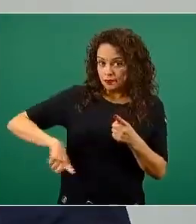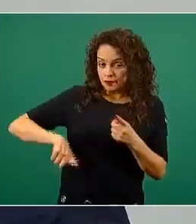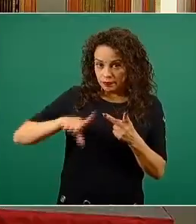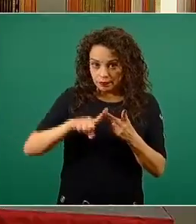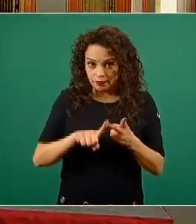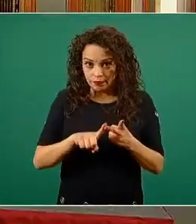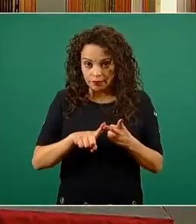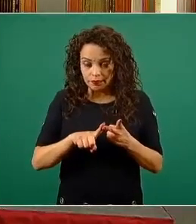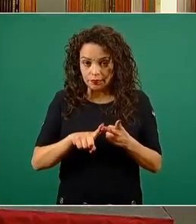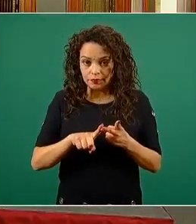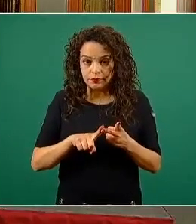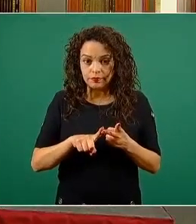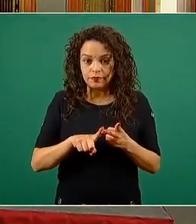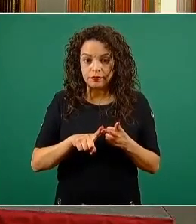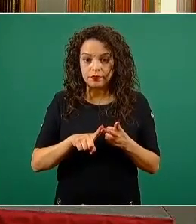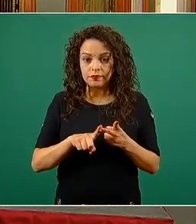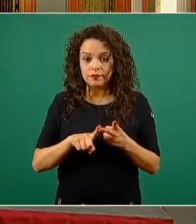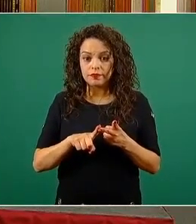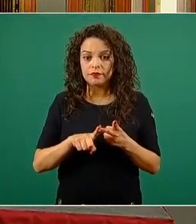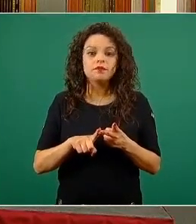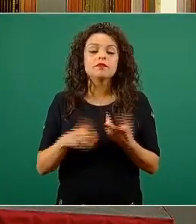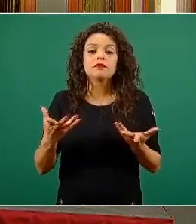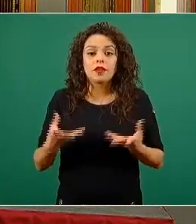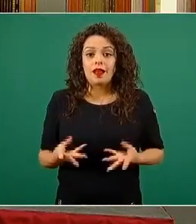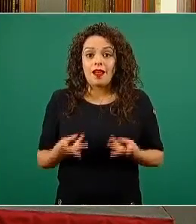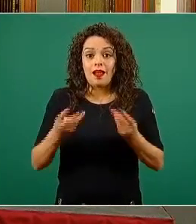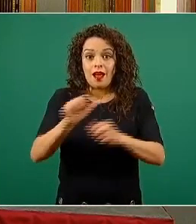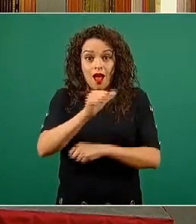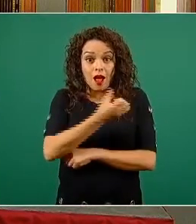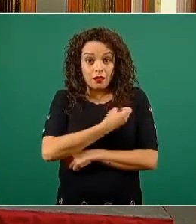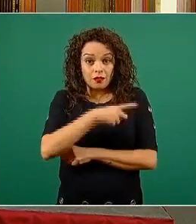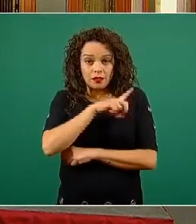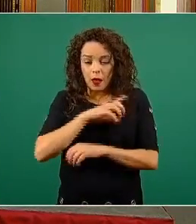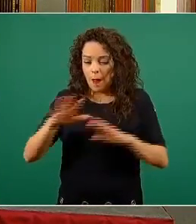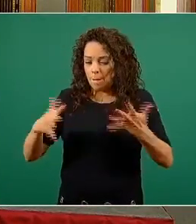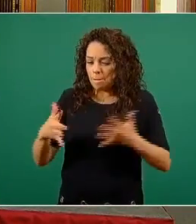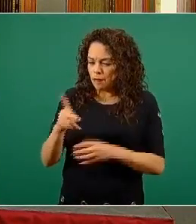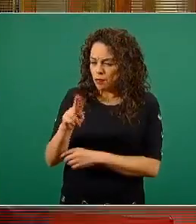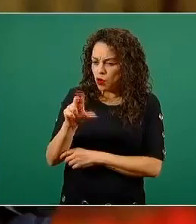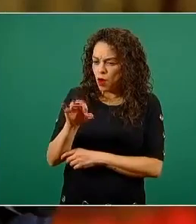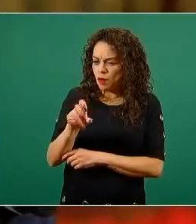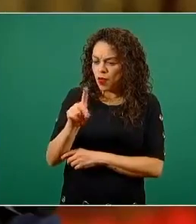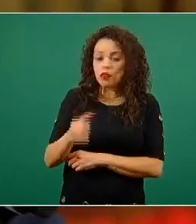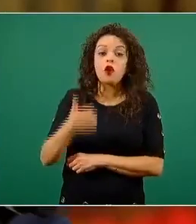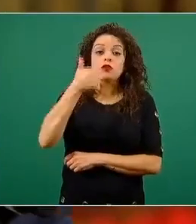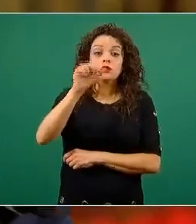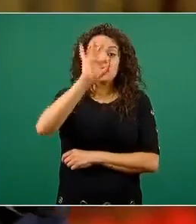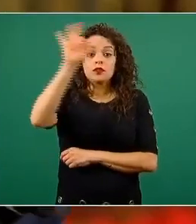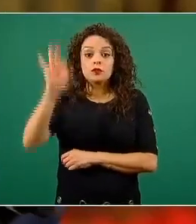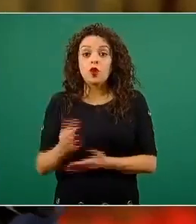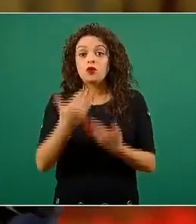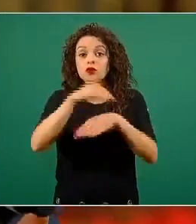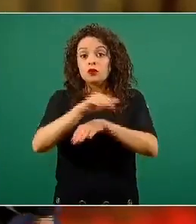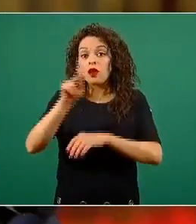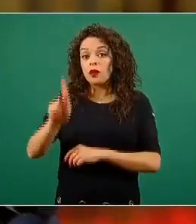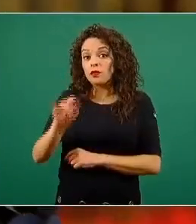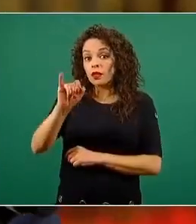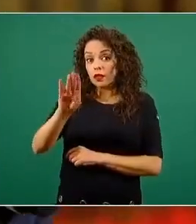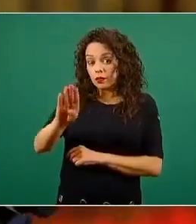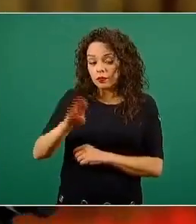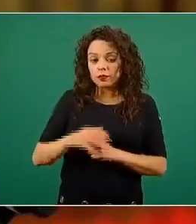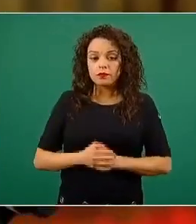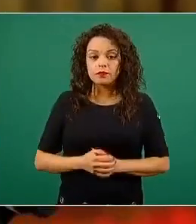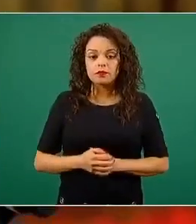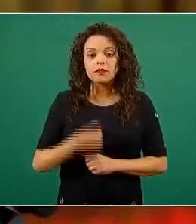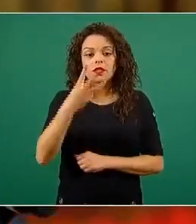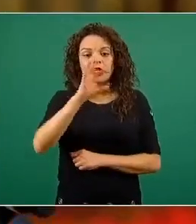El promedio de gasto en salud es de 6% sobre el Producto Interno Bruto, 3% más o menos el sector